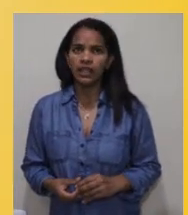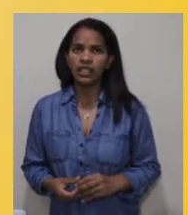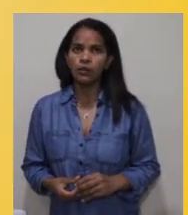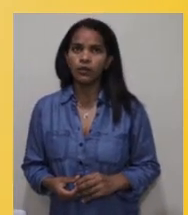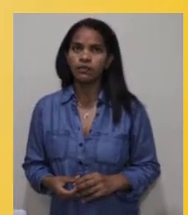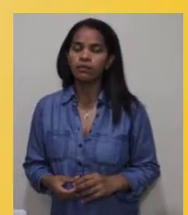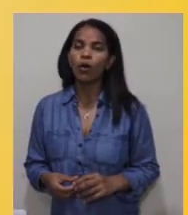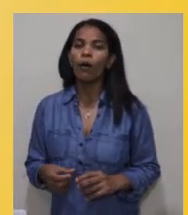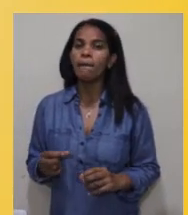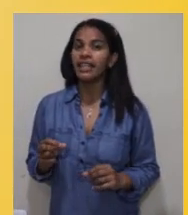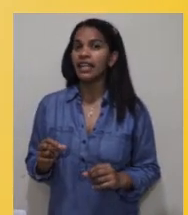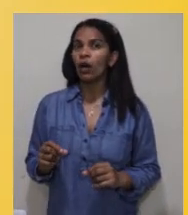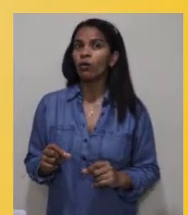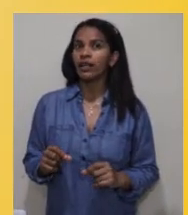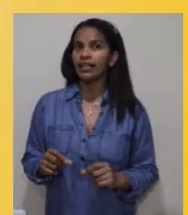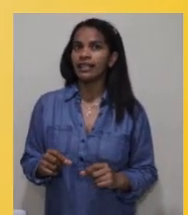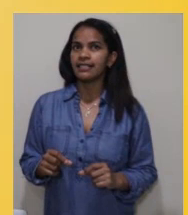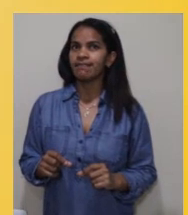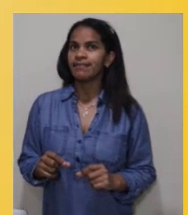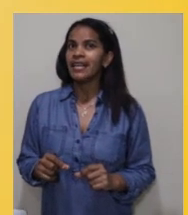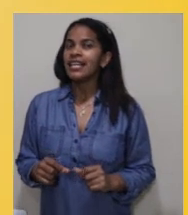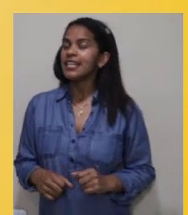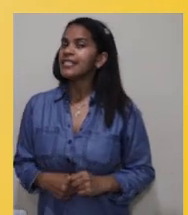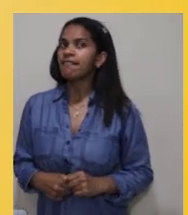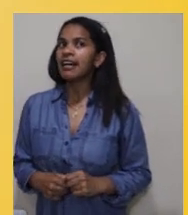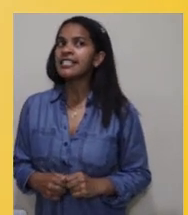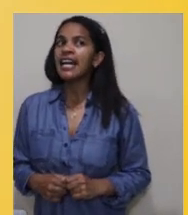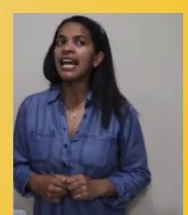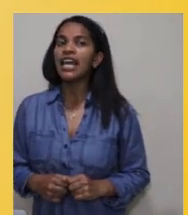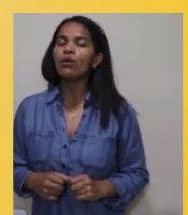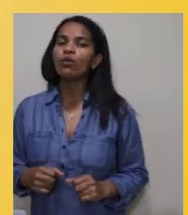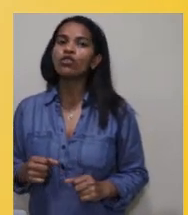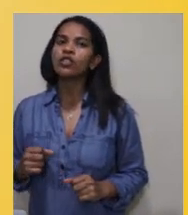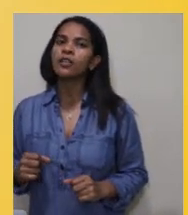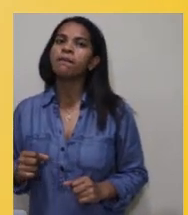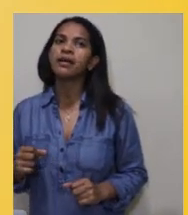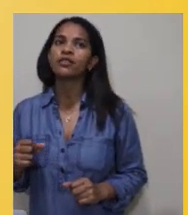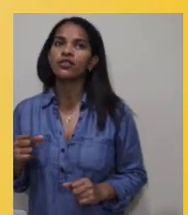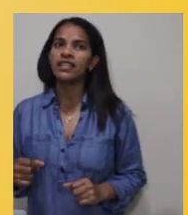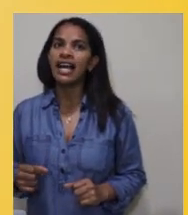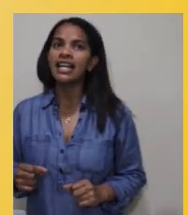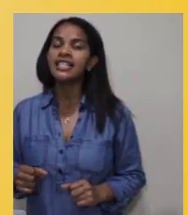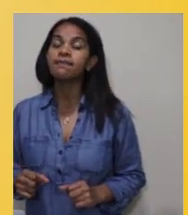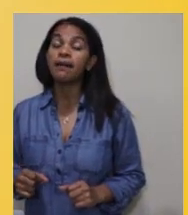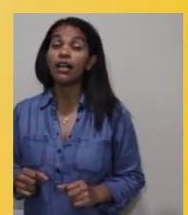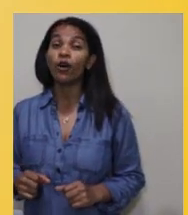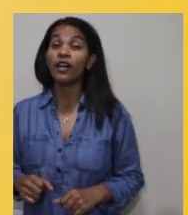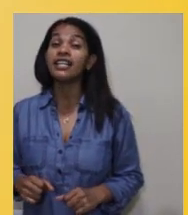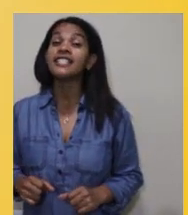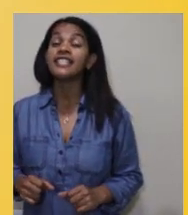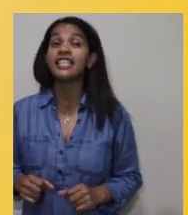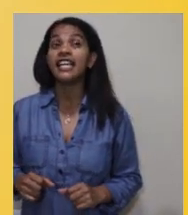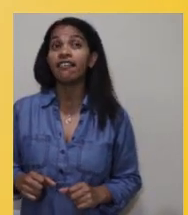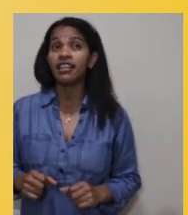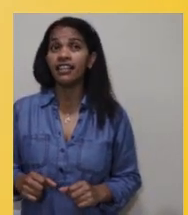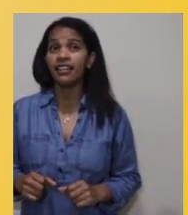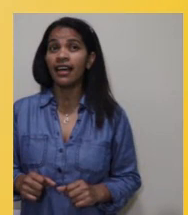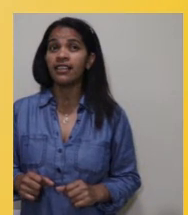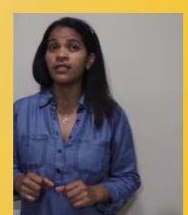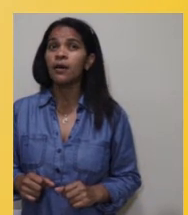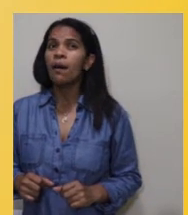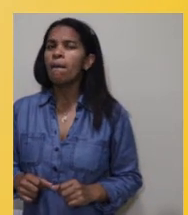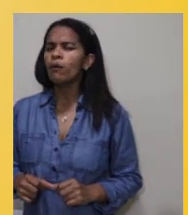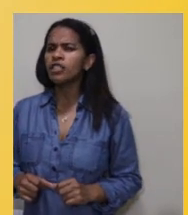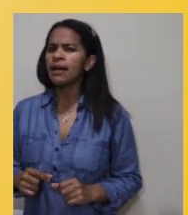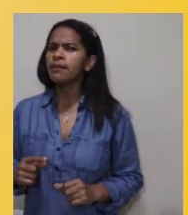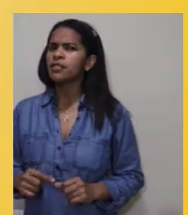determinados objetivos o metas concretas y se basa en gustos personales, valores y